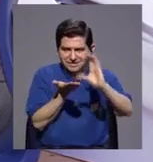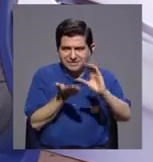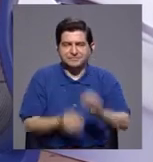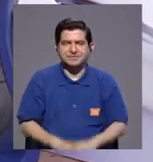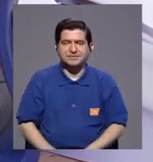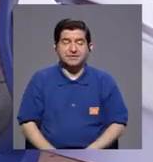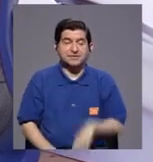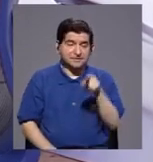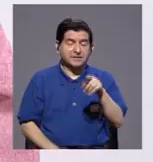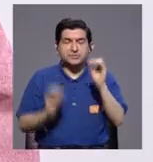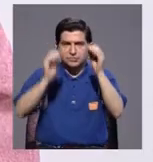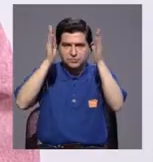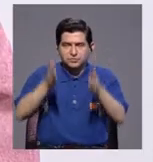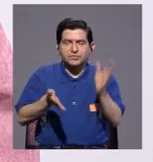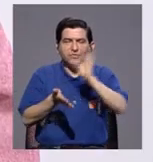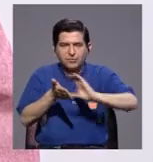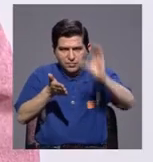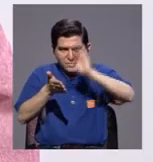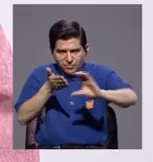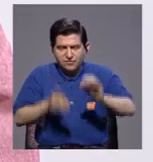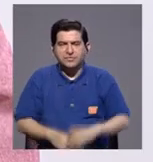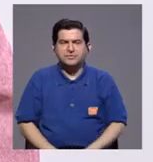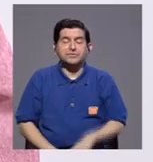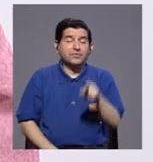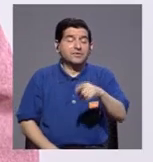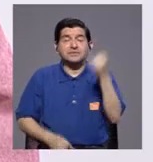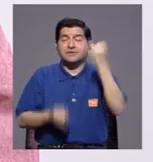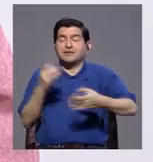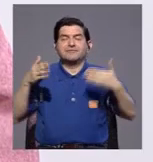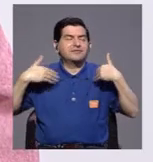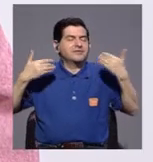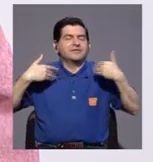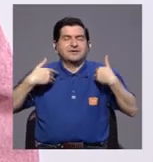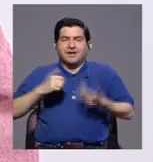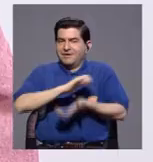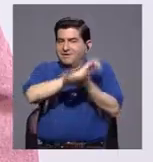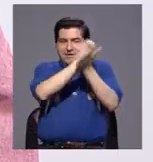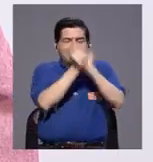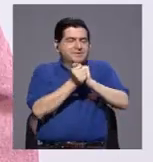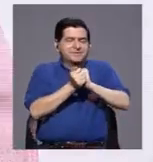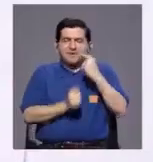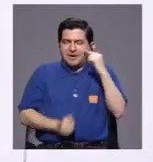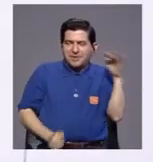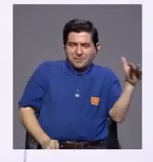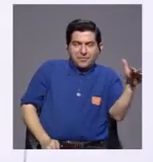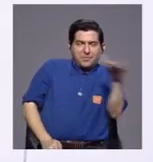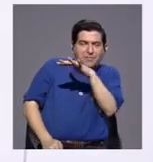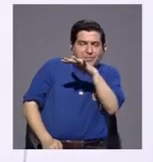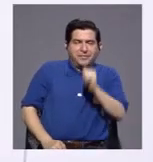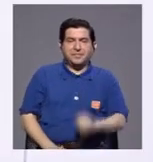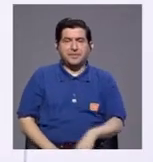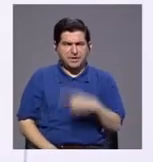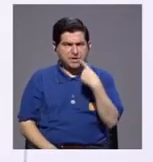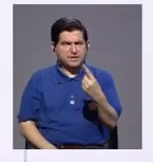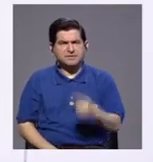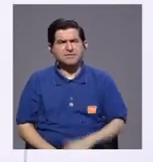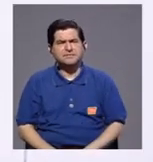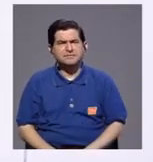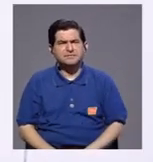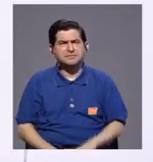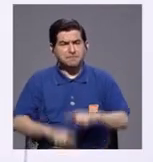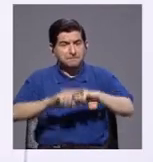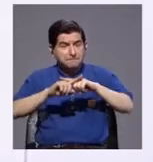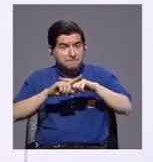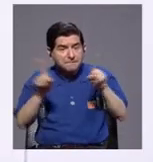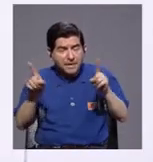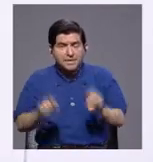profesores de secundaria salen encantados les cambia totalmente el panorama e incluso dicen pero bueno es